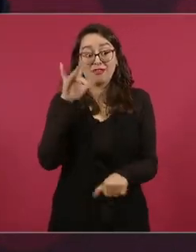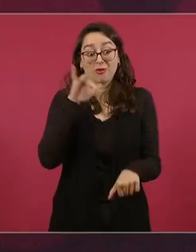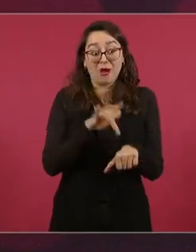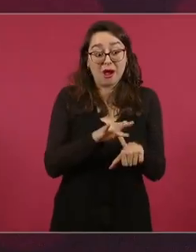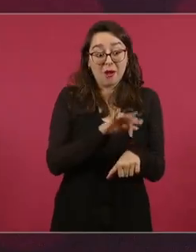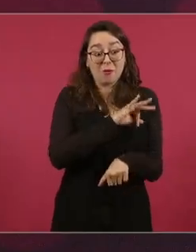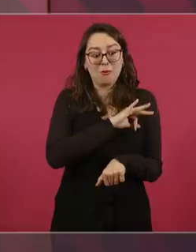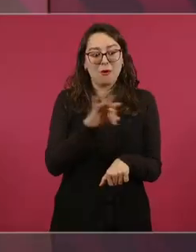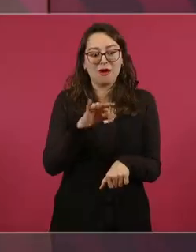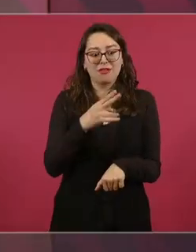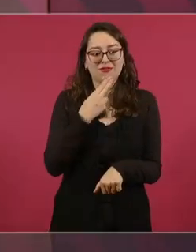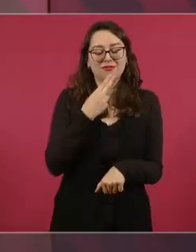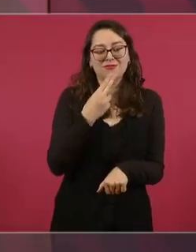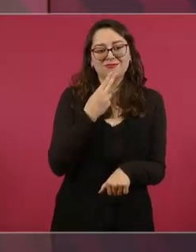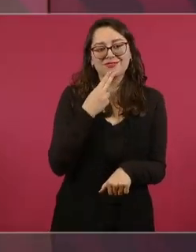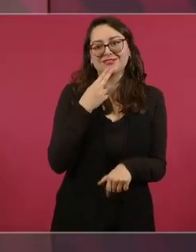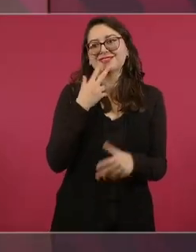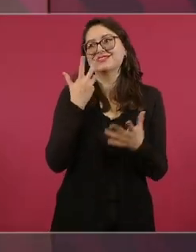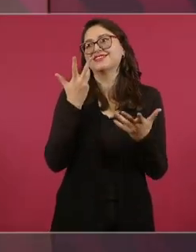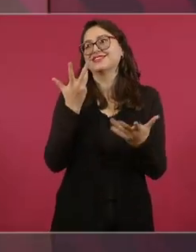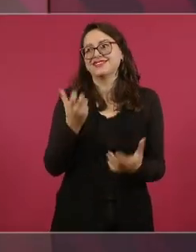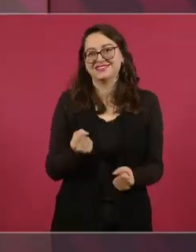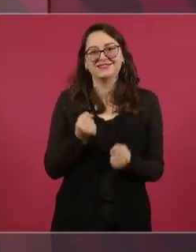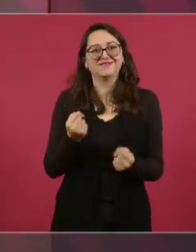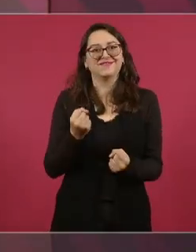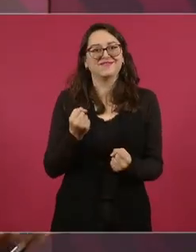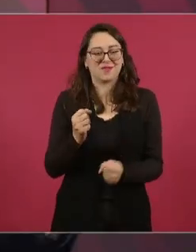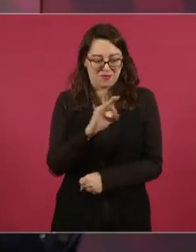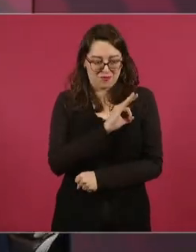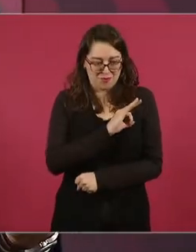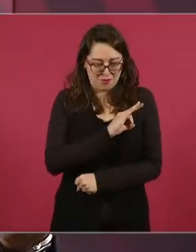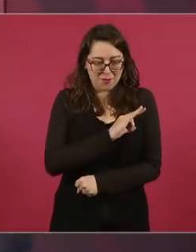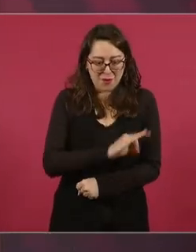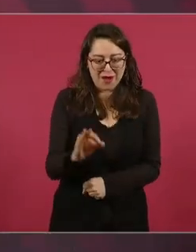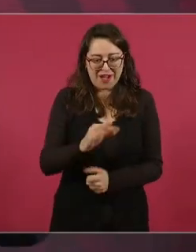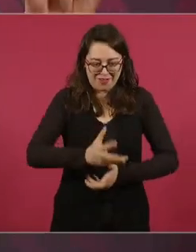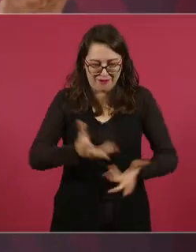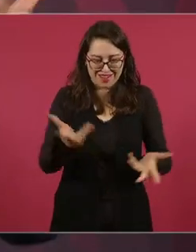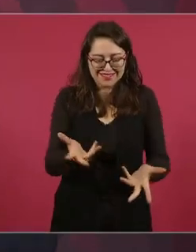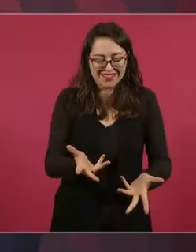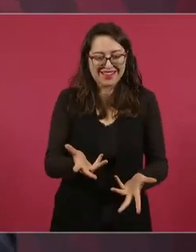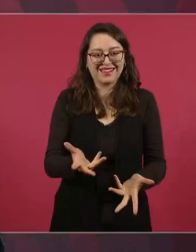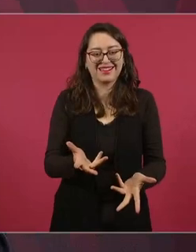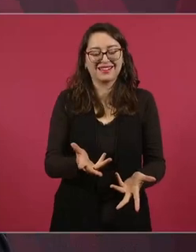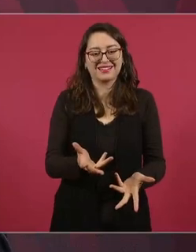pero todavía me encuentro con algo mejor que eso,